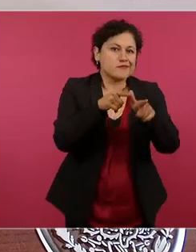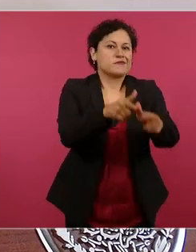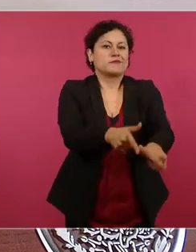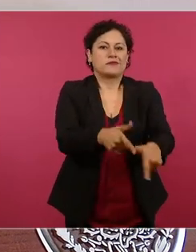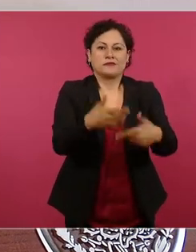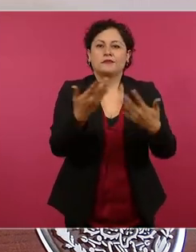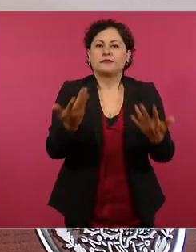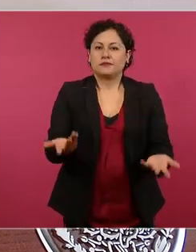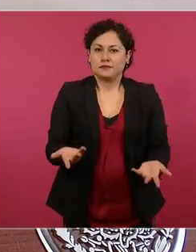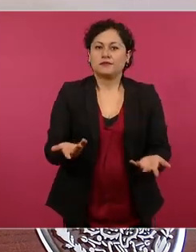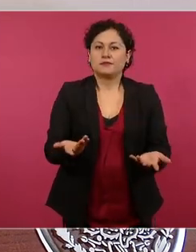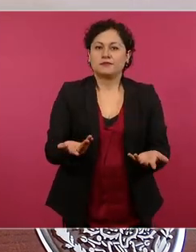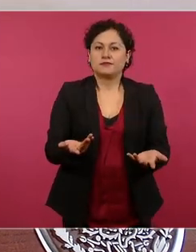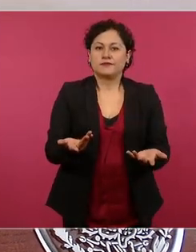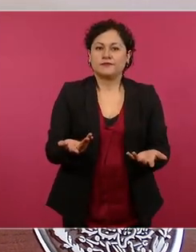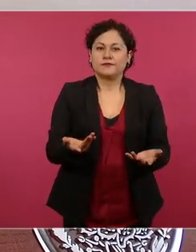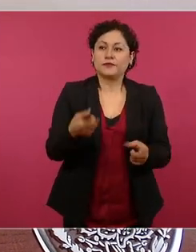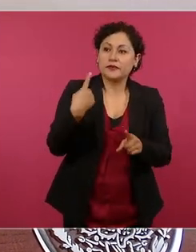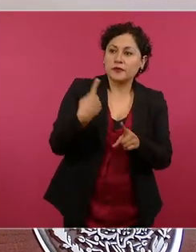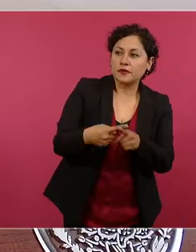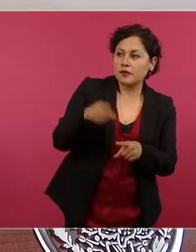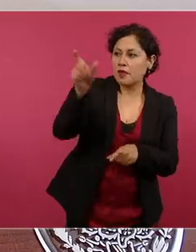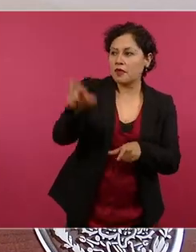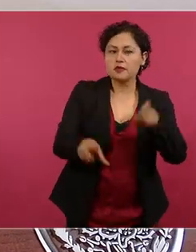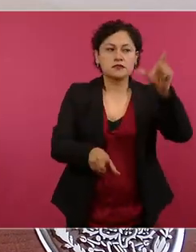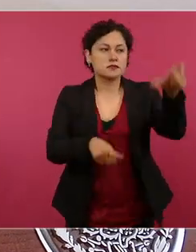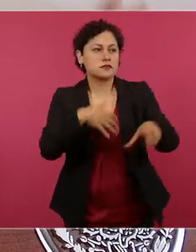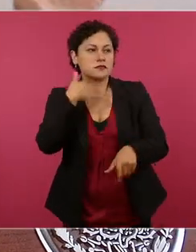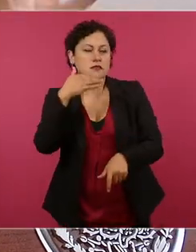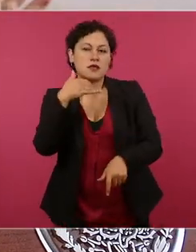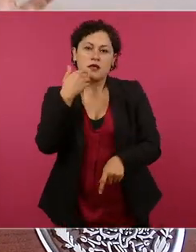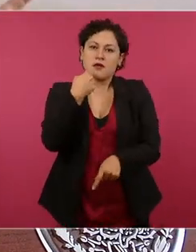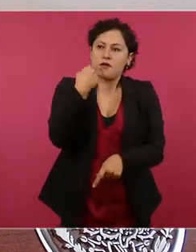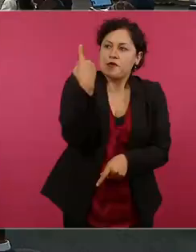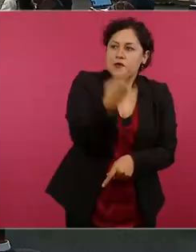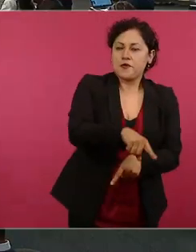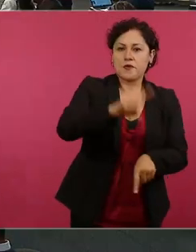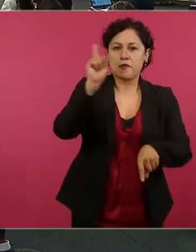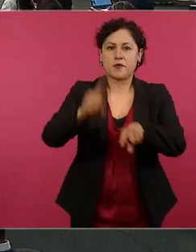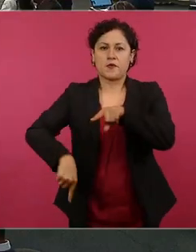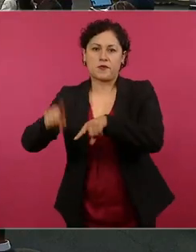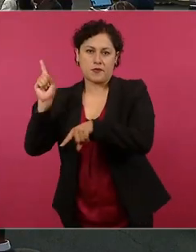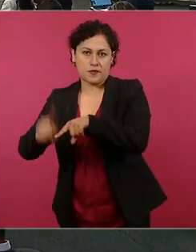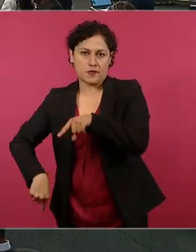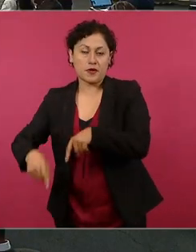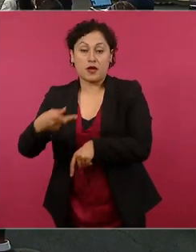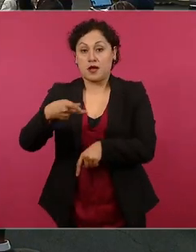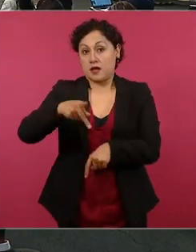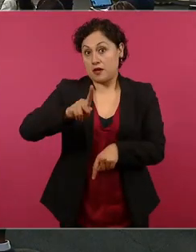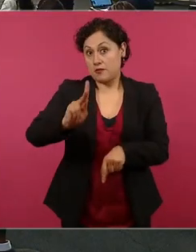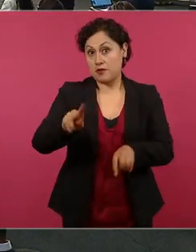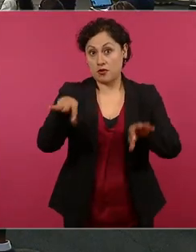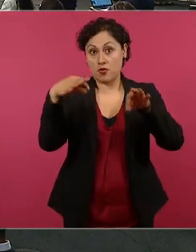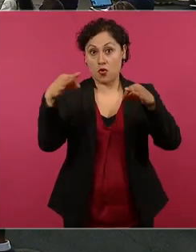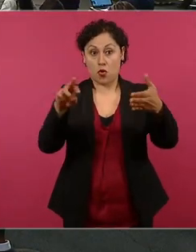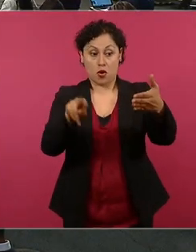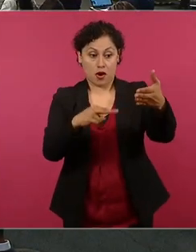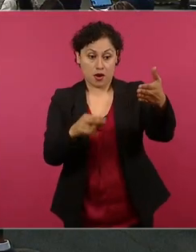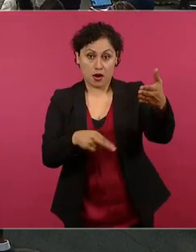seguir denunciando a los corruptos y que no salgan los abajo firmantes a defenderlos,